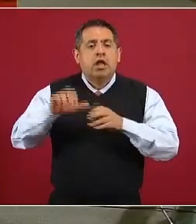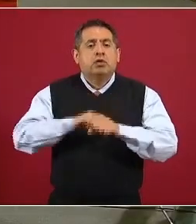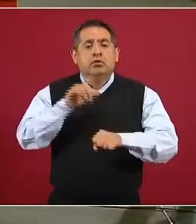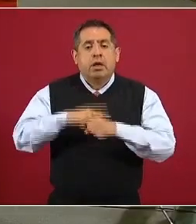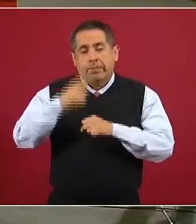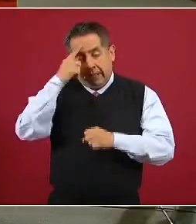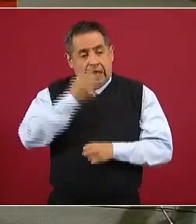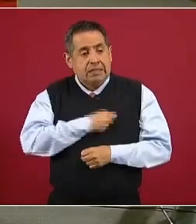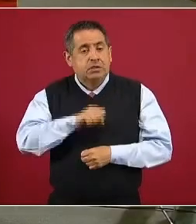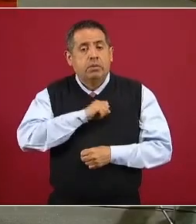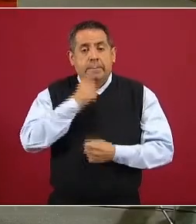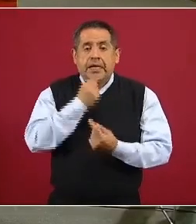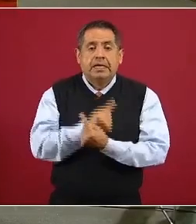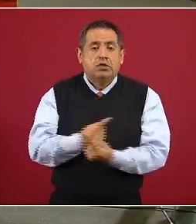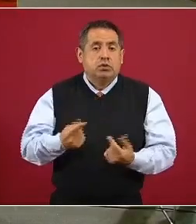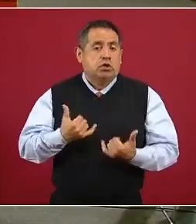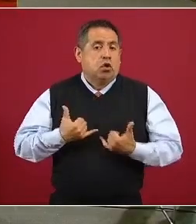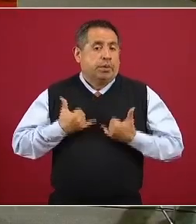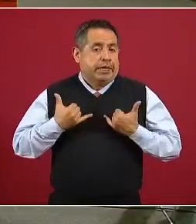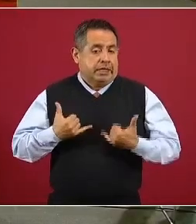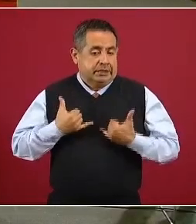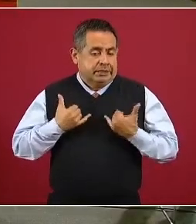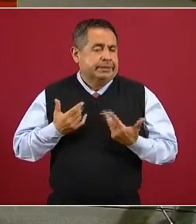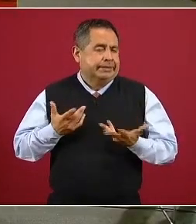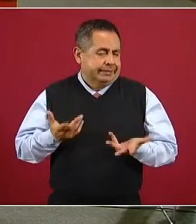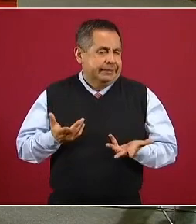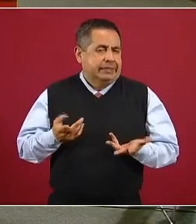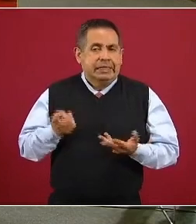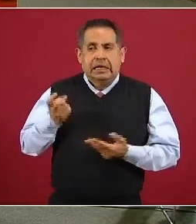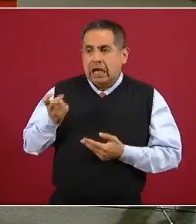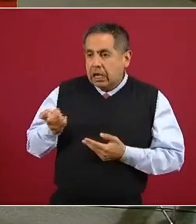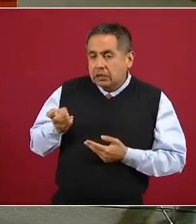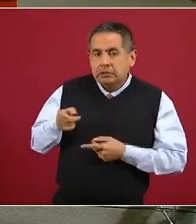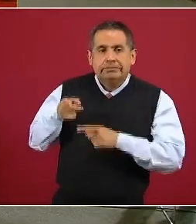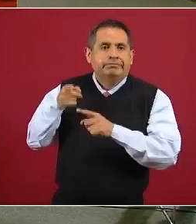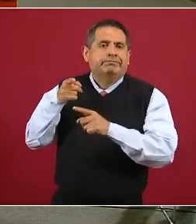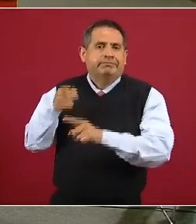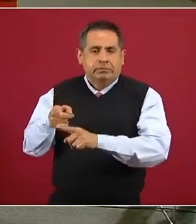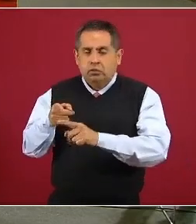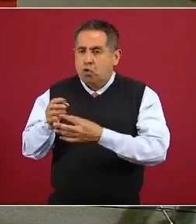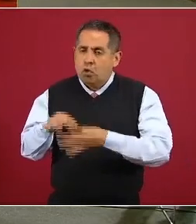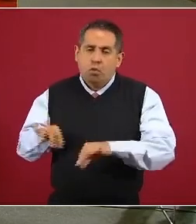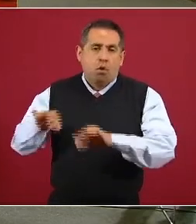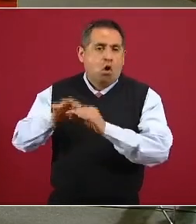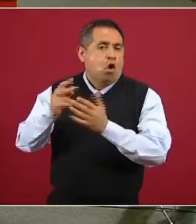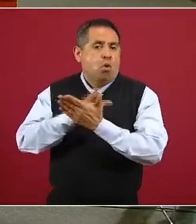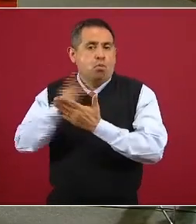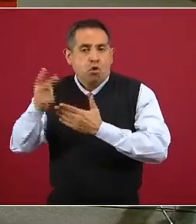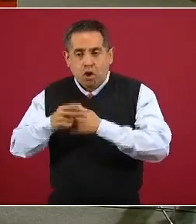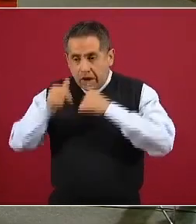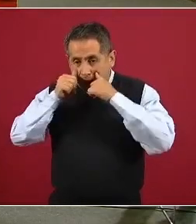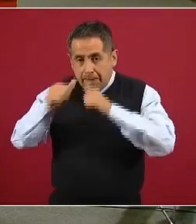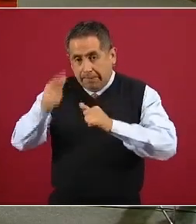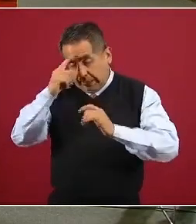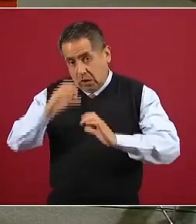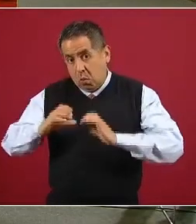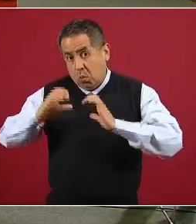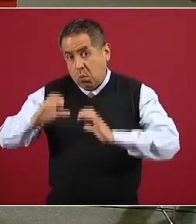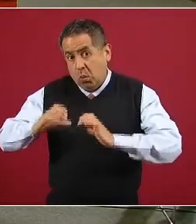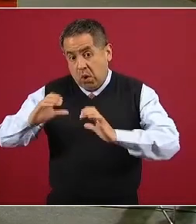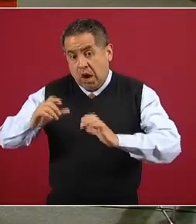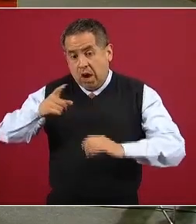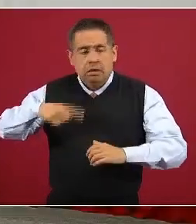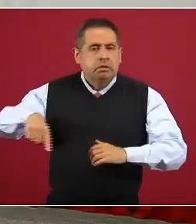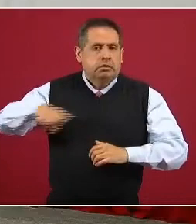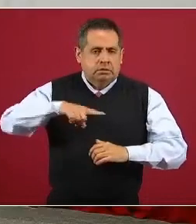para la Salud de la Infancia y la Adolescencia, que es precisamente donde radica uno de los principales programas preventivos en México,